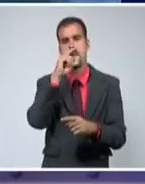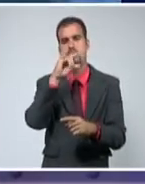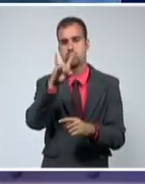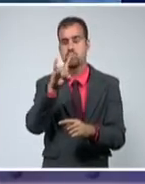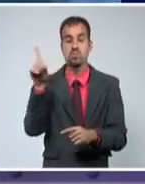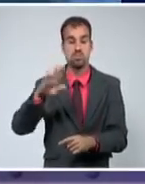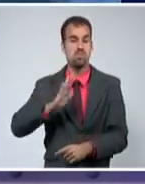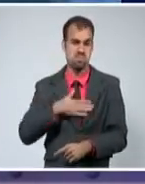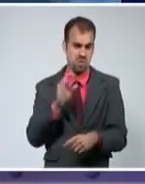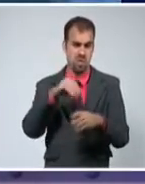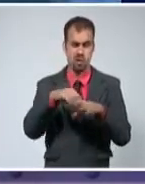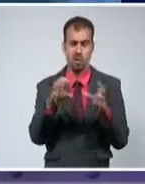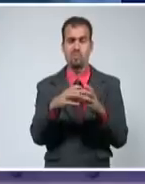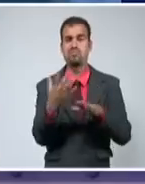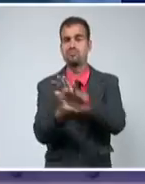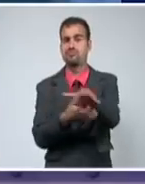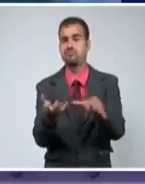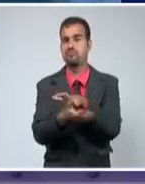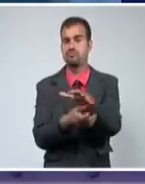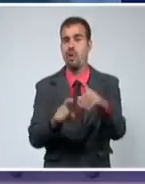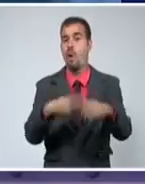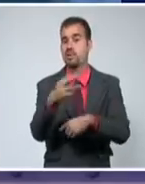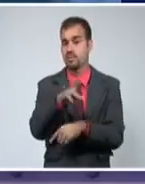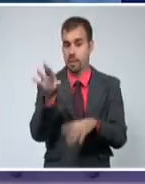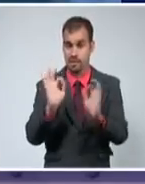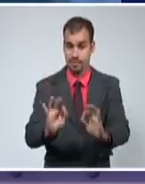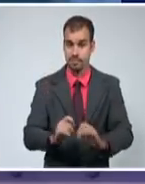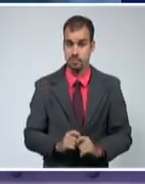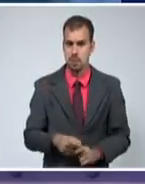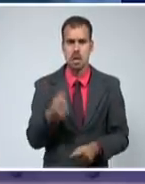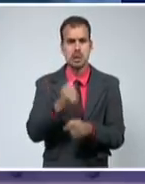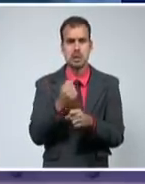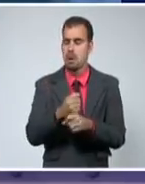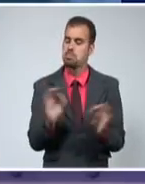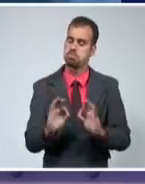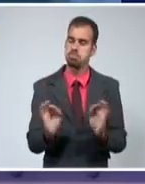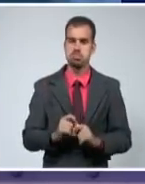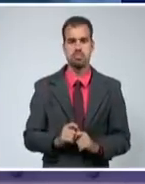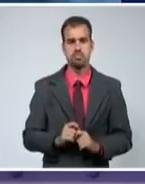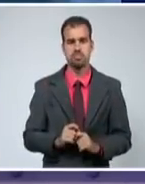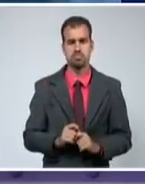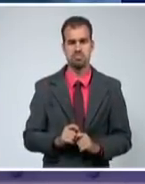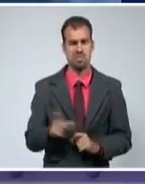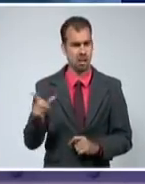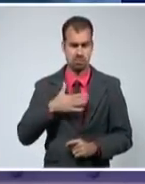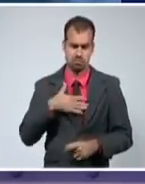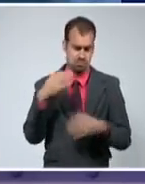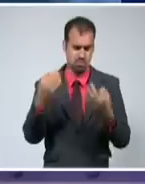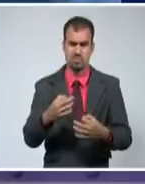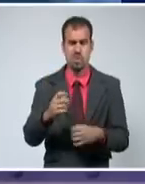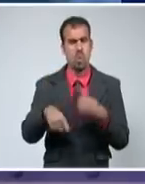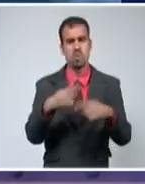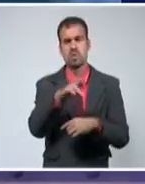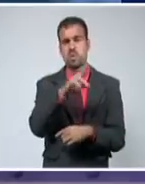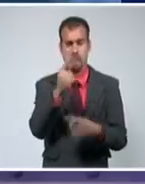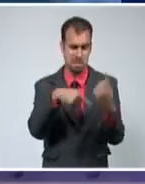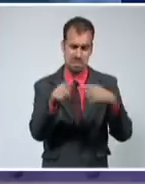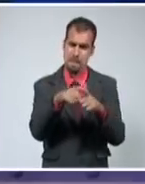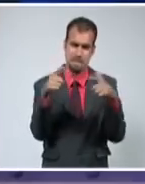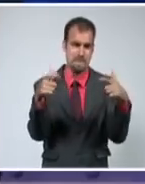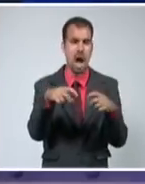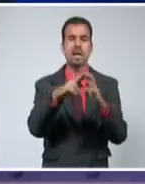farsa de san isidro de vinculado laboralmente elemento abiertamente contrarrevolucionario esencialmente a través de las redes sociales